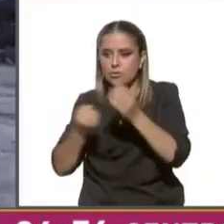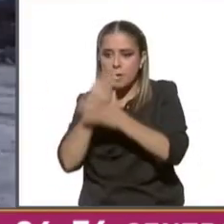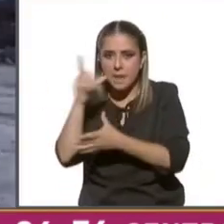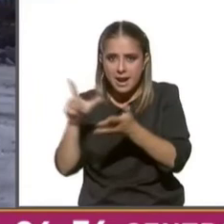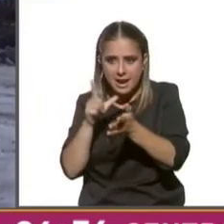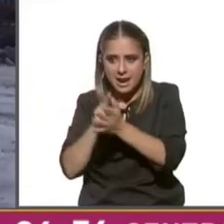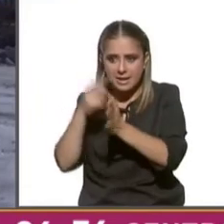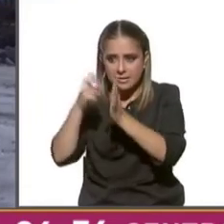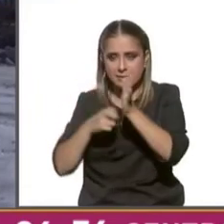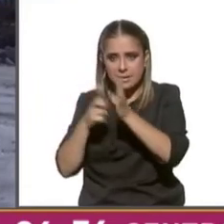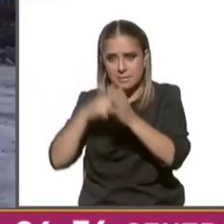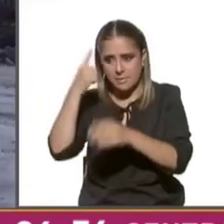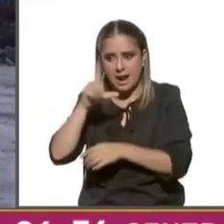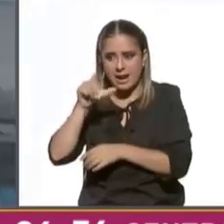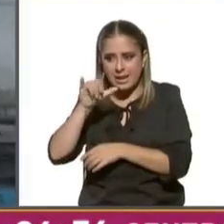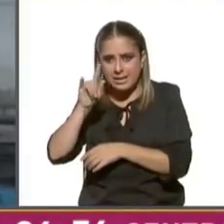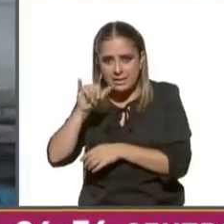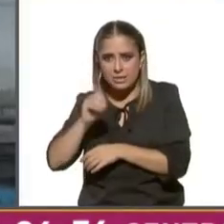cualquier